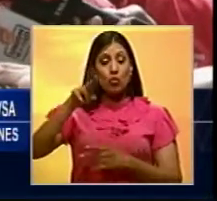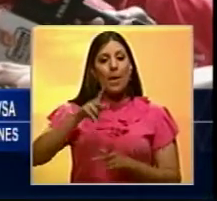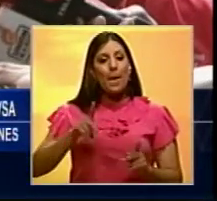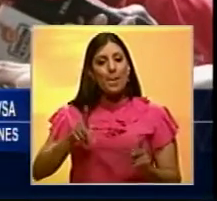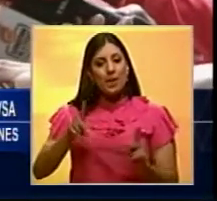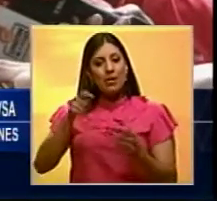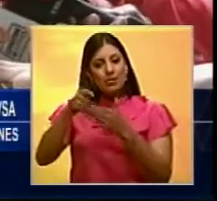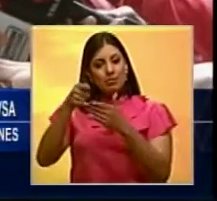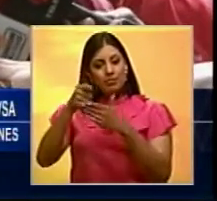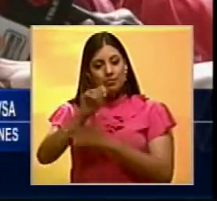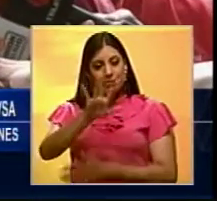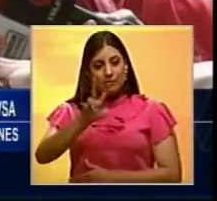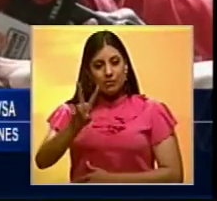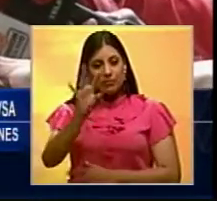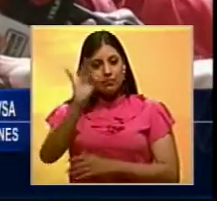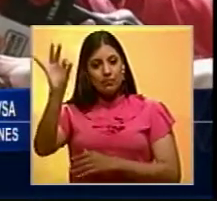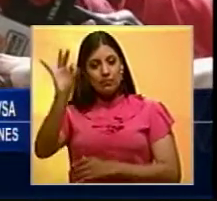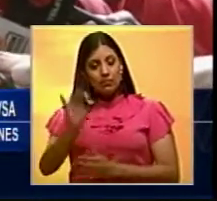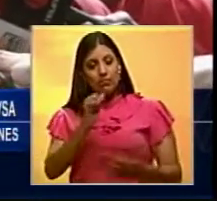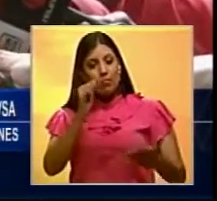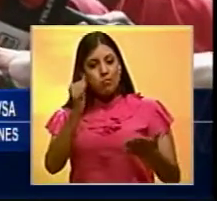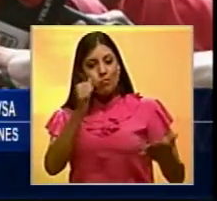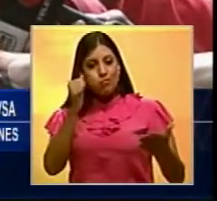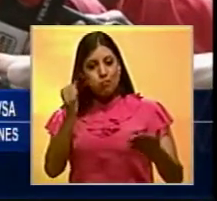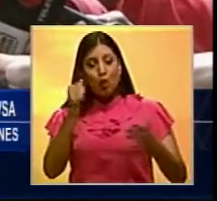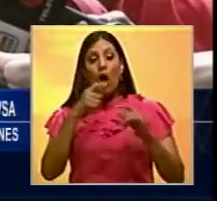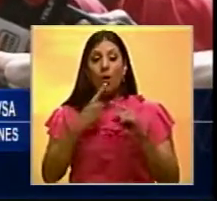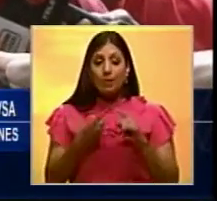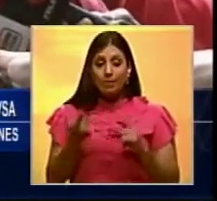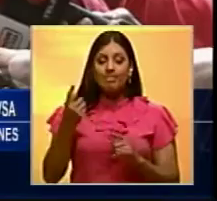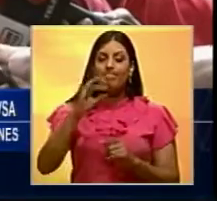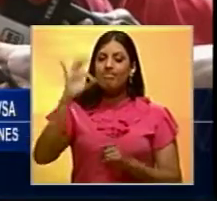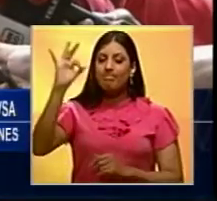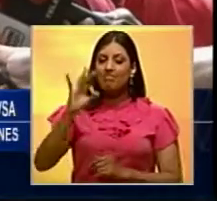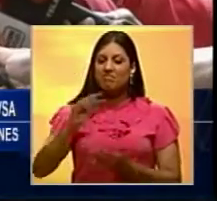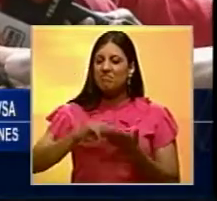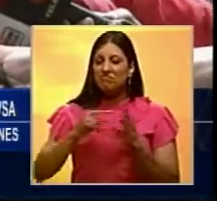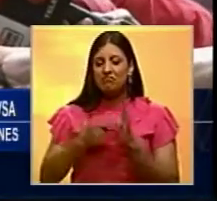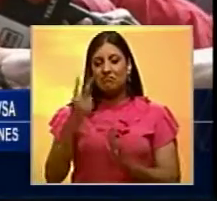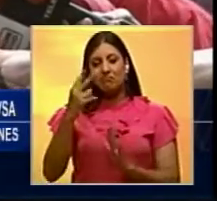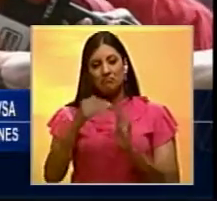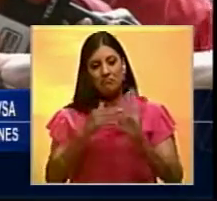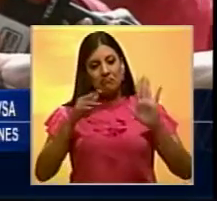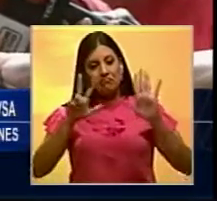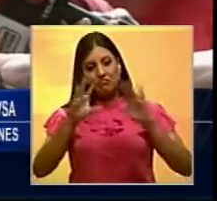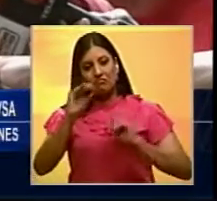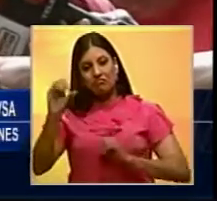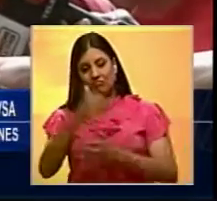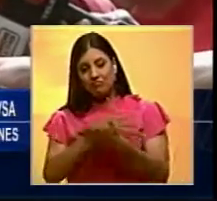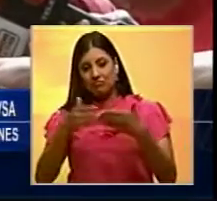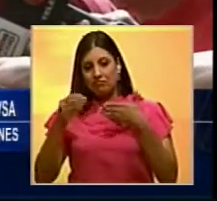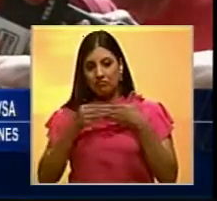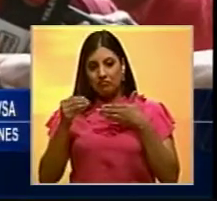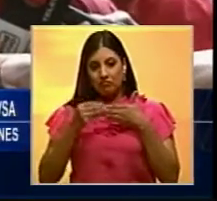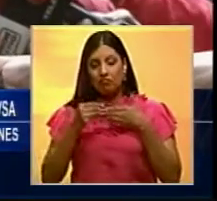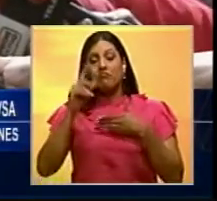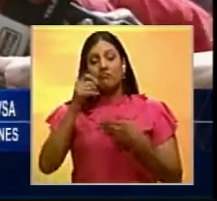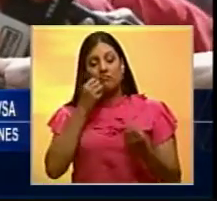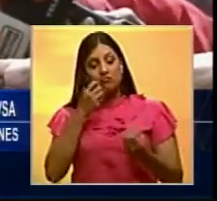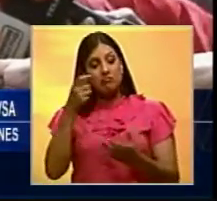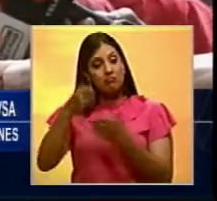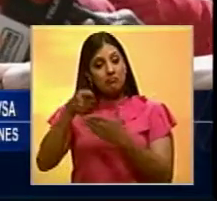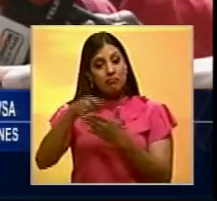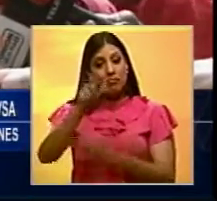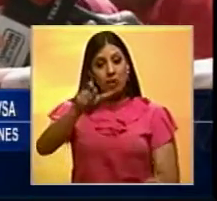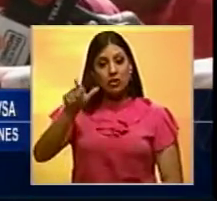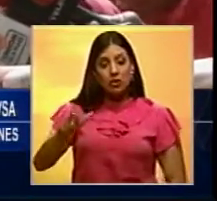permitió canjear el 52% de los bonos ofrecidos, porcentaje que equivale a 2.800 millones de dólares. Destacó que los